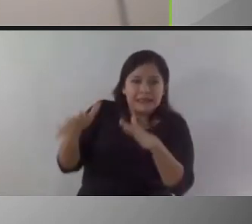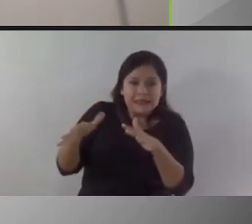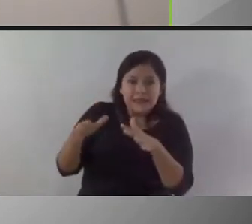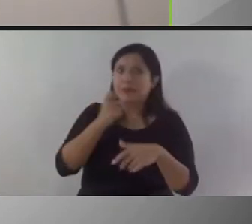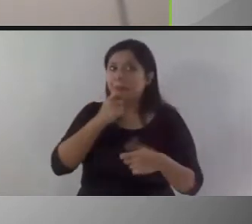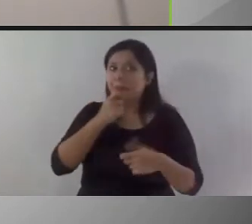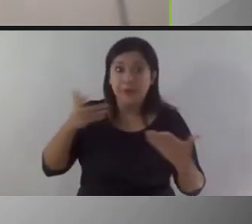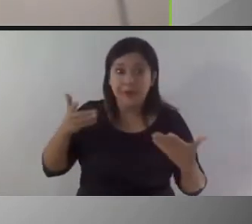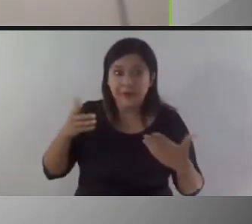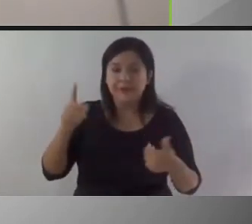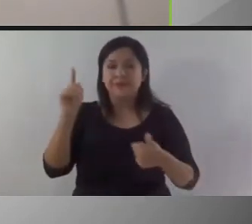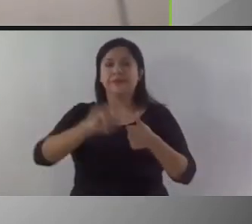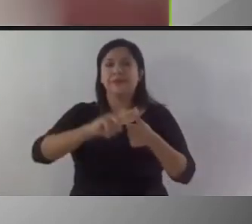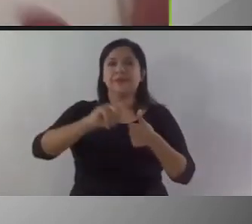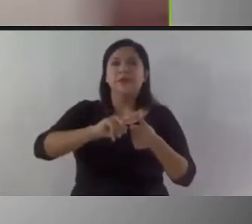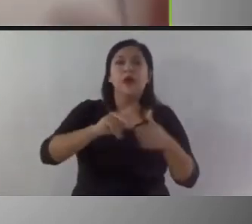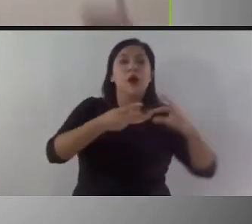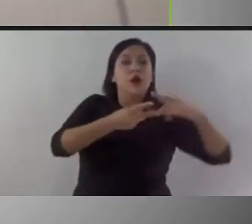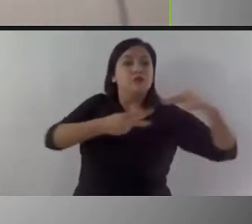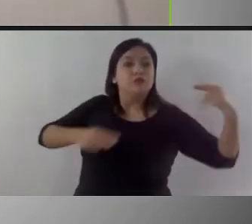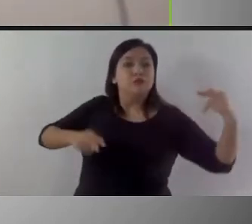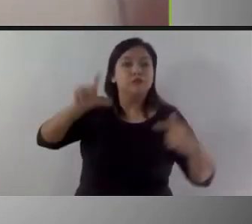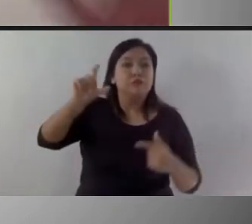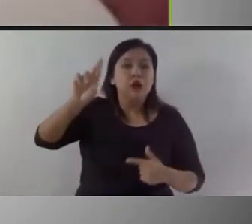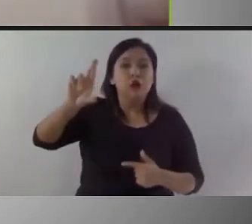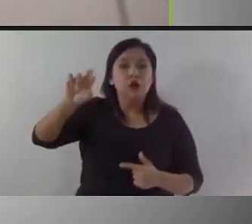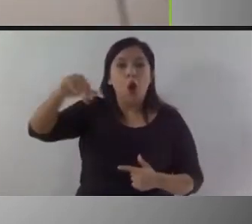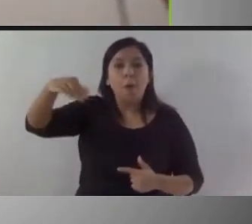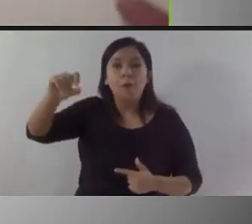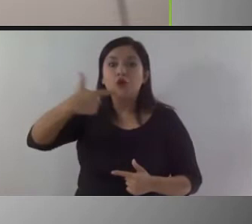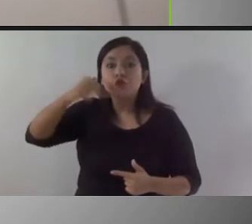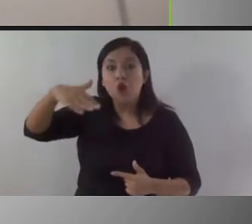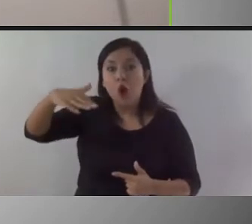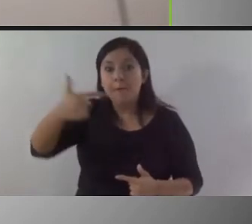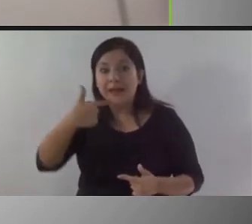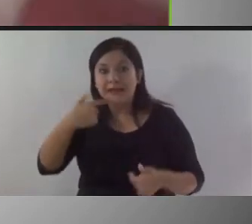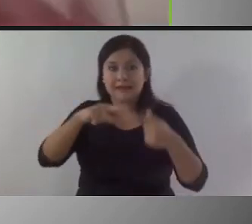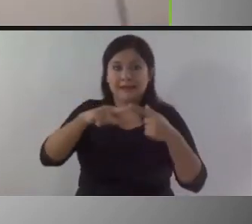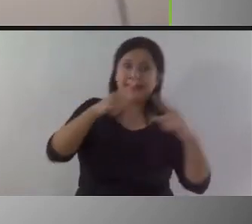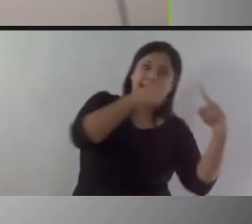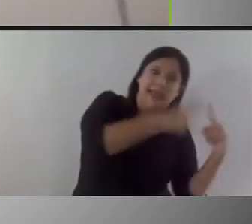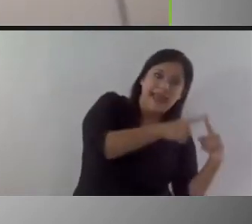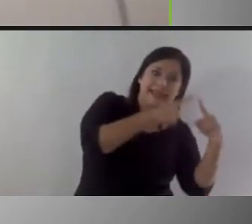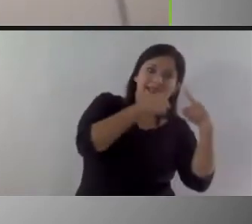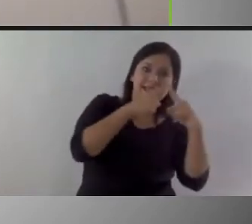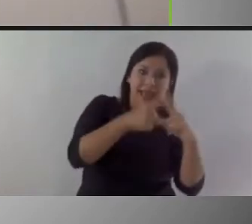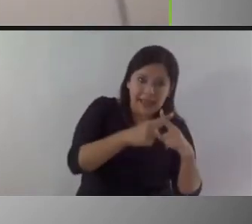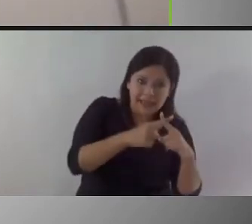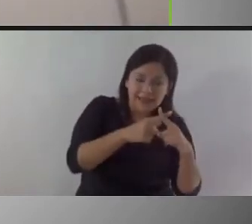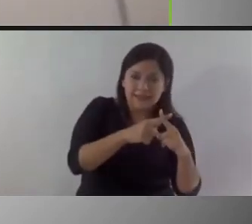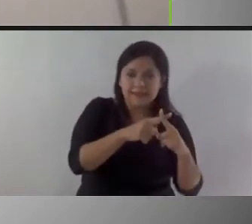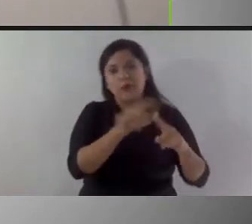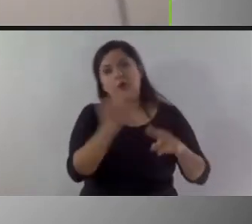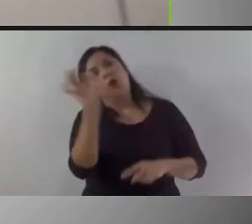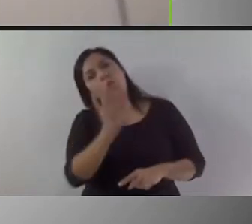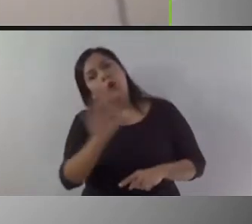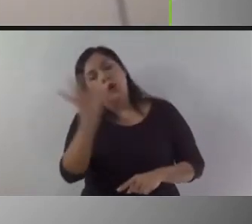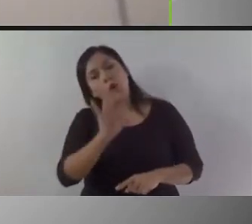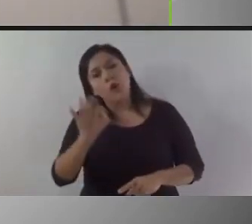características son, por ejemplo, los cromosomas. La mayor parte de la gente tiene cromosomas XX o